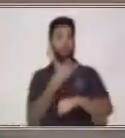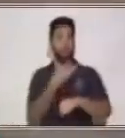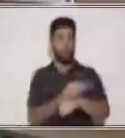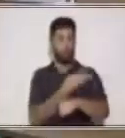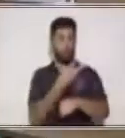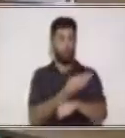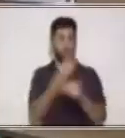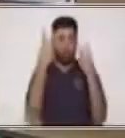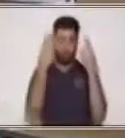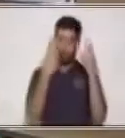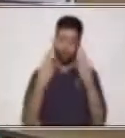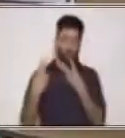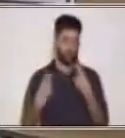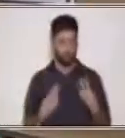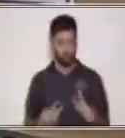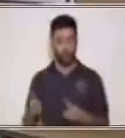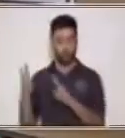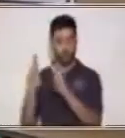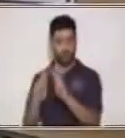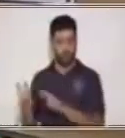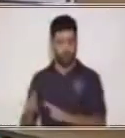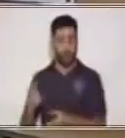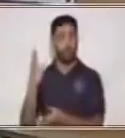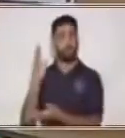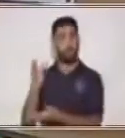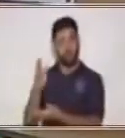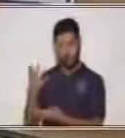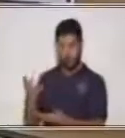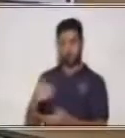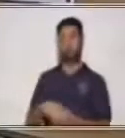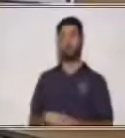el doctor. ¿El doctor de los perros quién será?